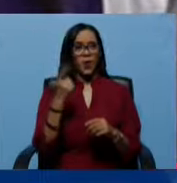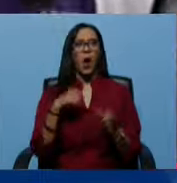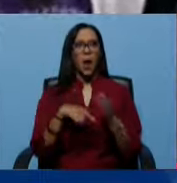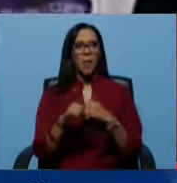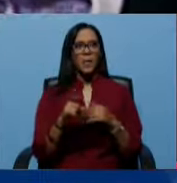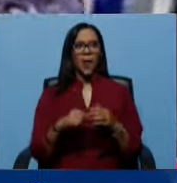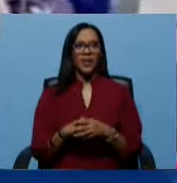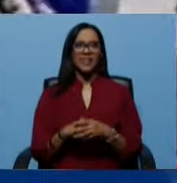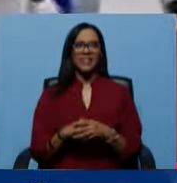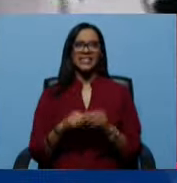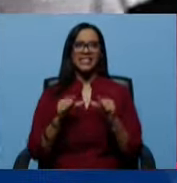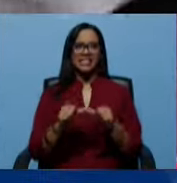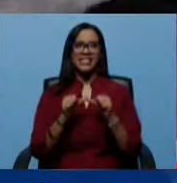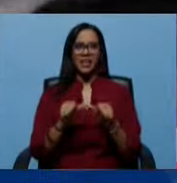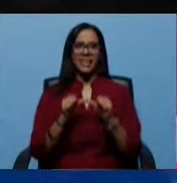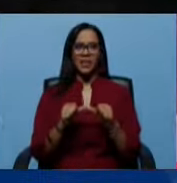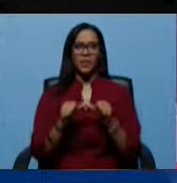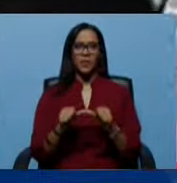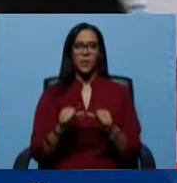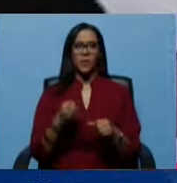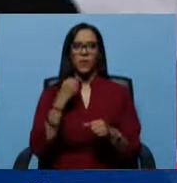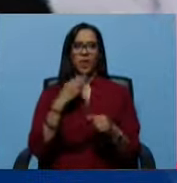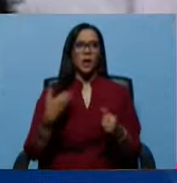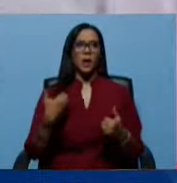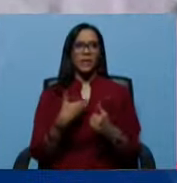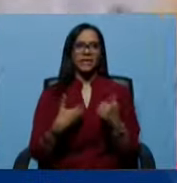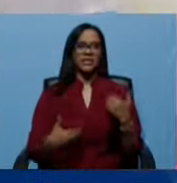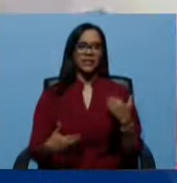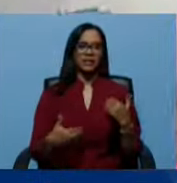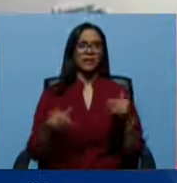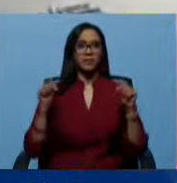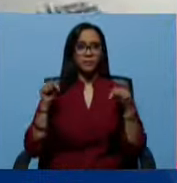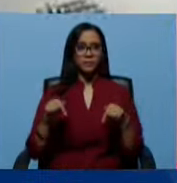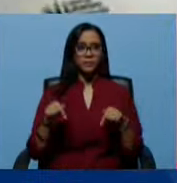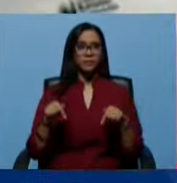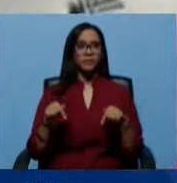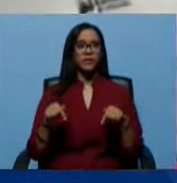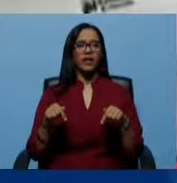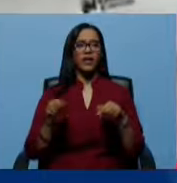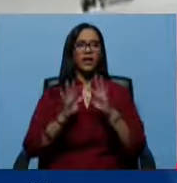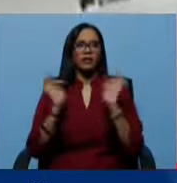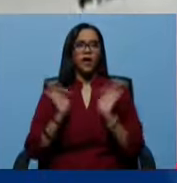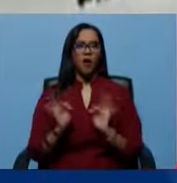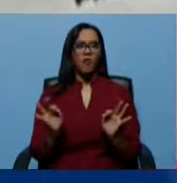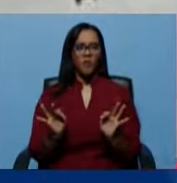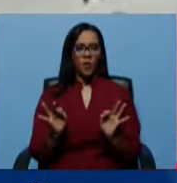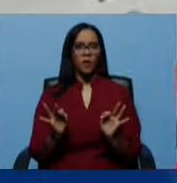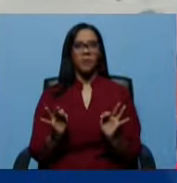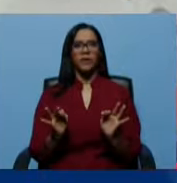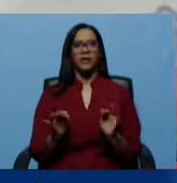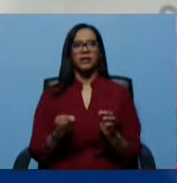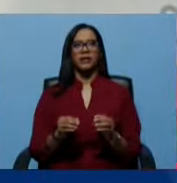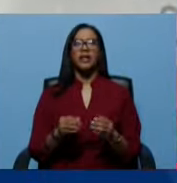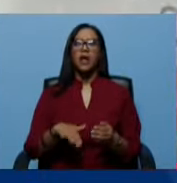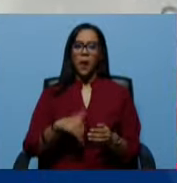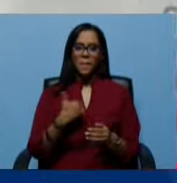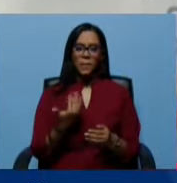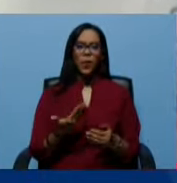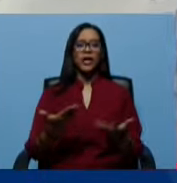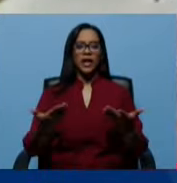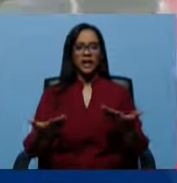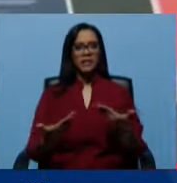Bueno, seguimos pues. Bueno, presidente, como usted ve, esta manera extraordinaria de poder